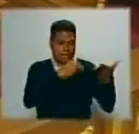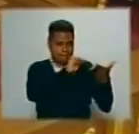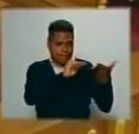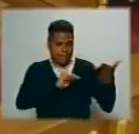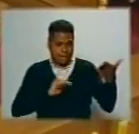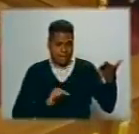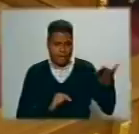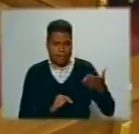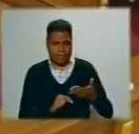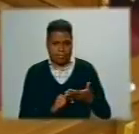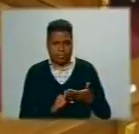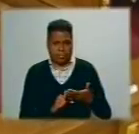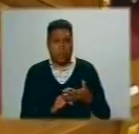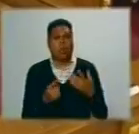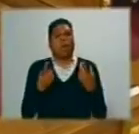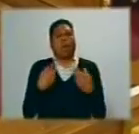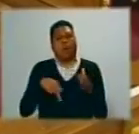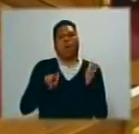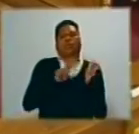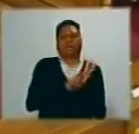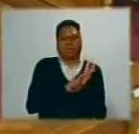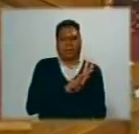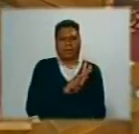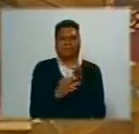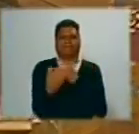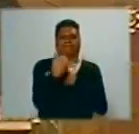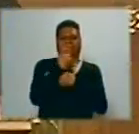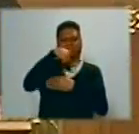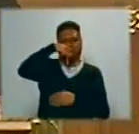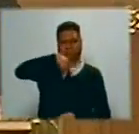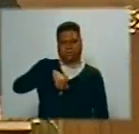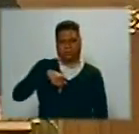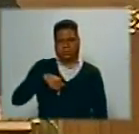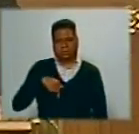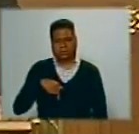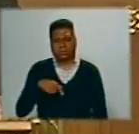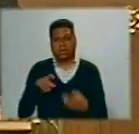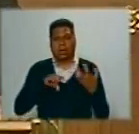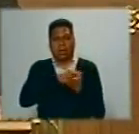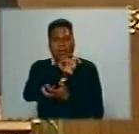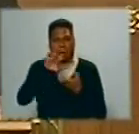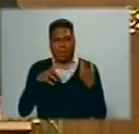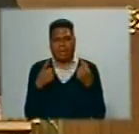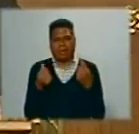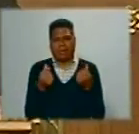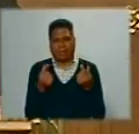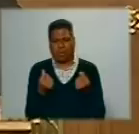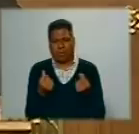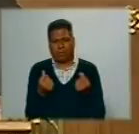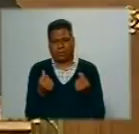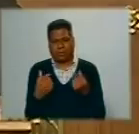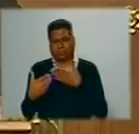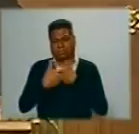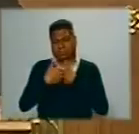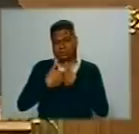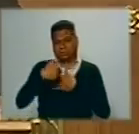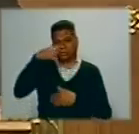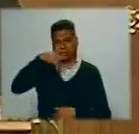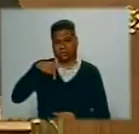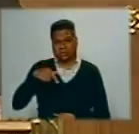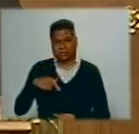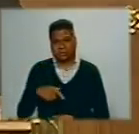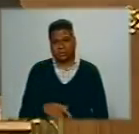intento, un nuevo intento de injerencismo y de guerra económica y guerra de todo tipo